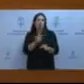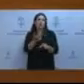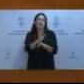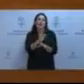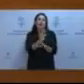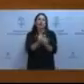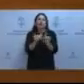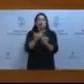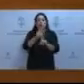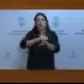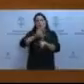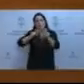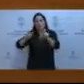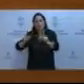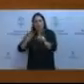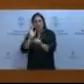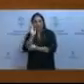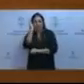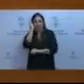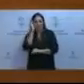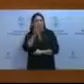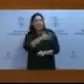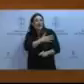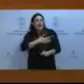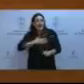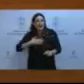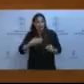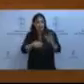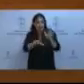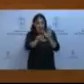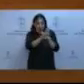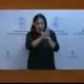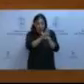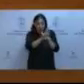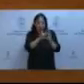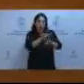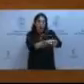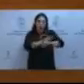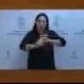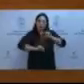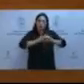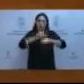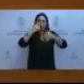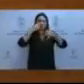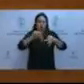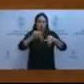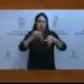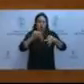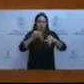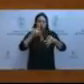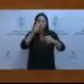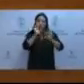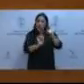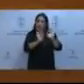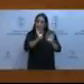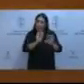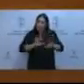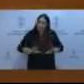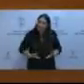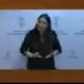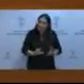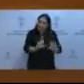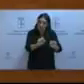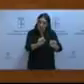afectadas, garantizar el cumplimiento de la ley por parte del Gobierno regional, que se garantice el cumplimiento de los porcentajes reservados